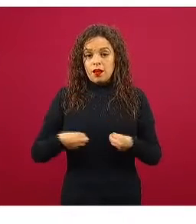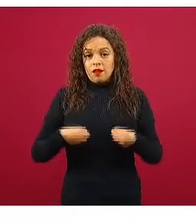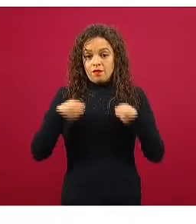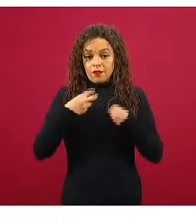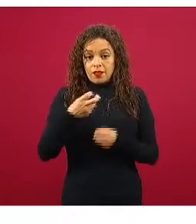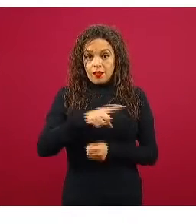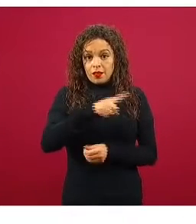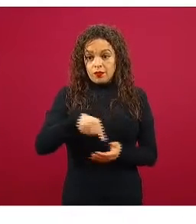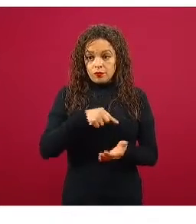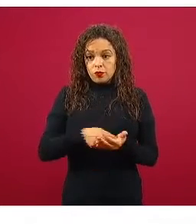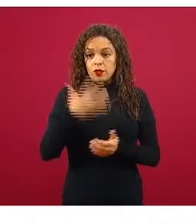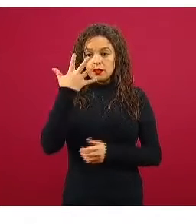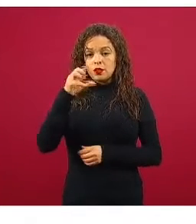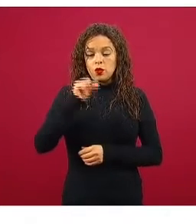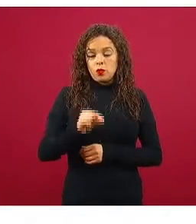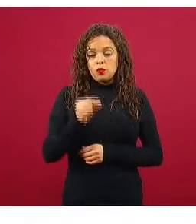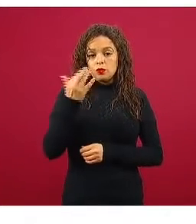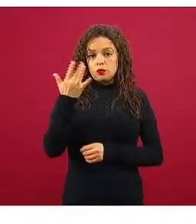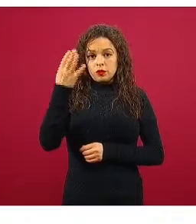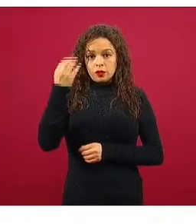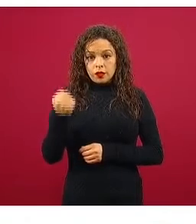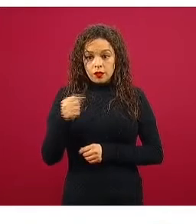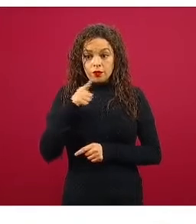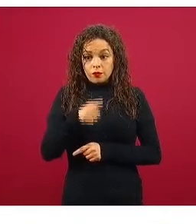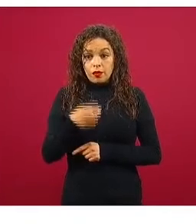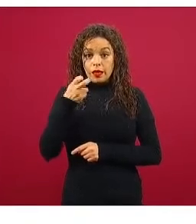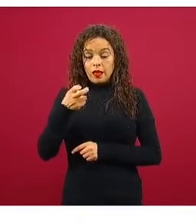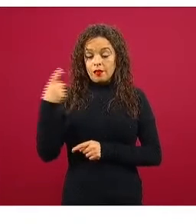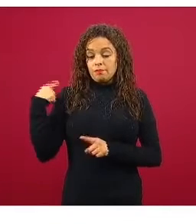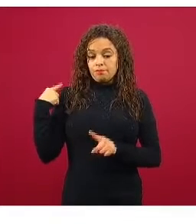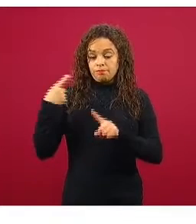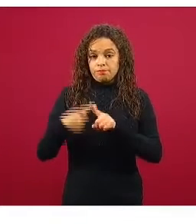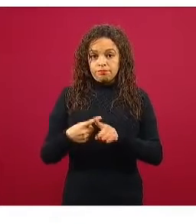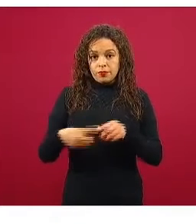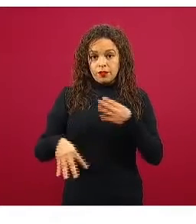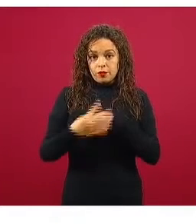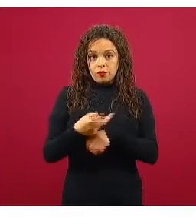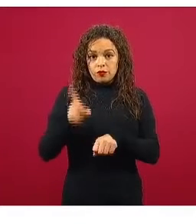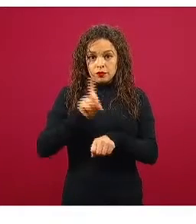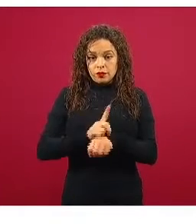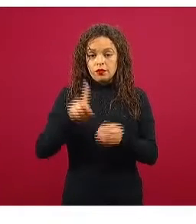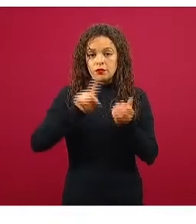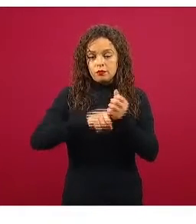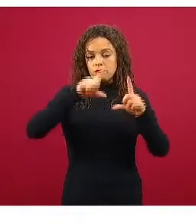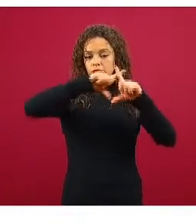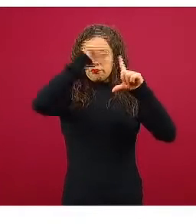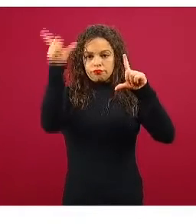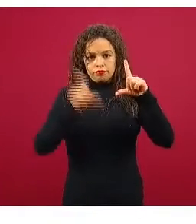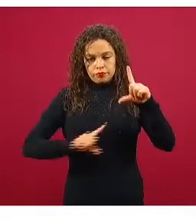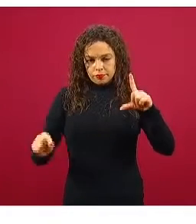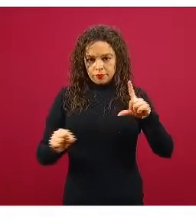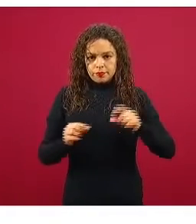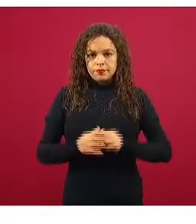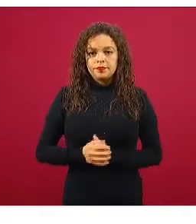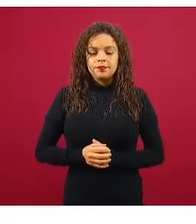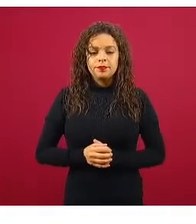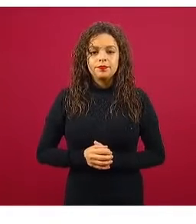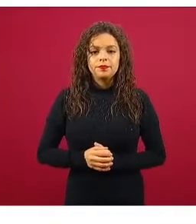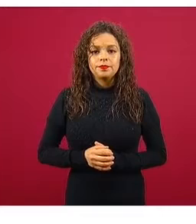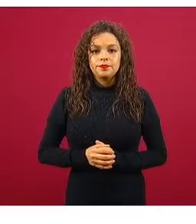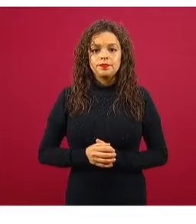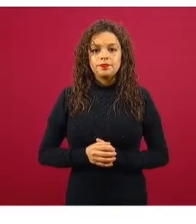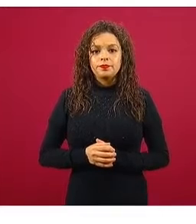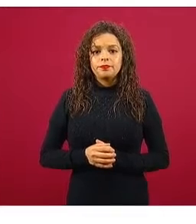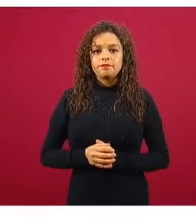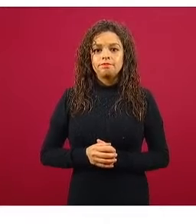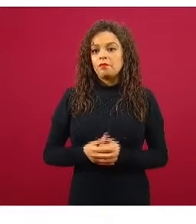5.59 es la tasa de incidencia para los últimos 14 días a nivel nacional, y siempre hemos llamado la